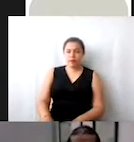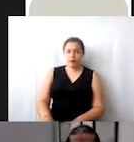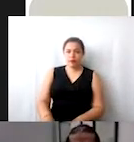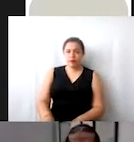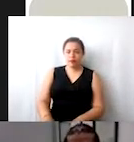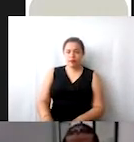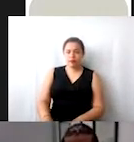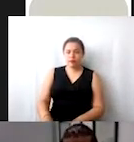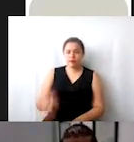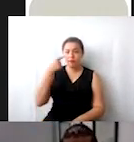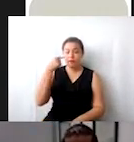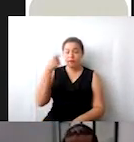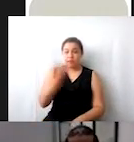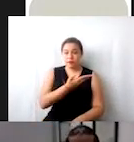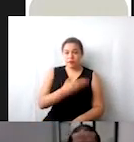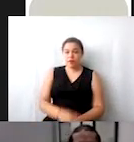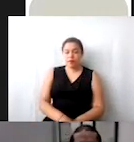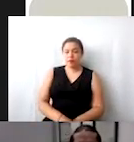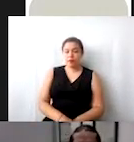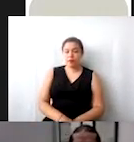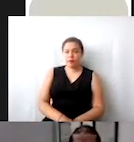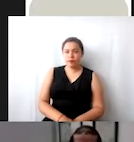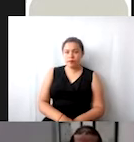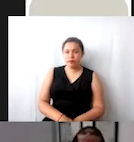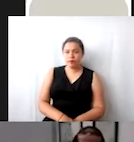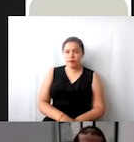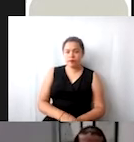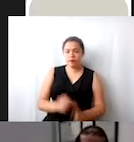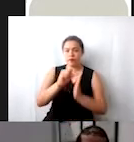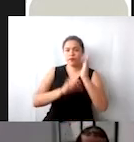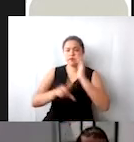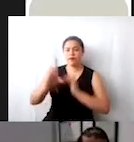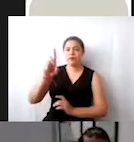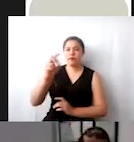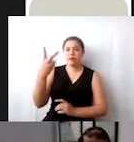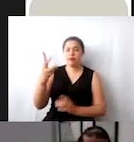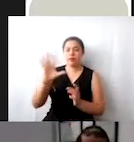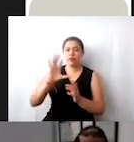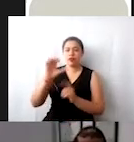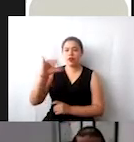Aquí está. Miren, el artículo 32 del Código Fiscal de la Federación